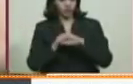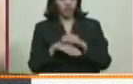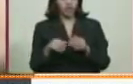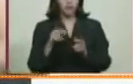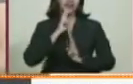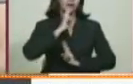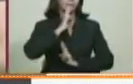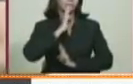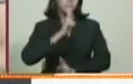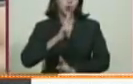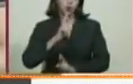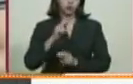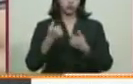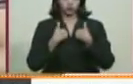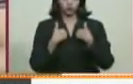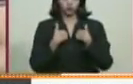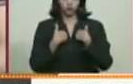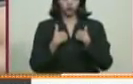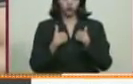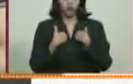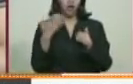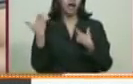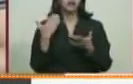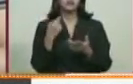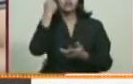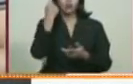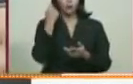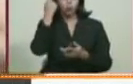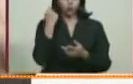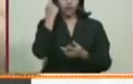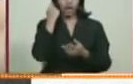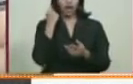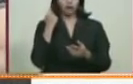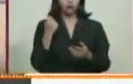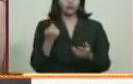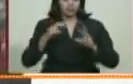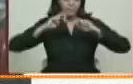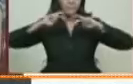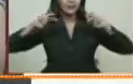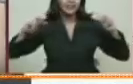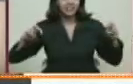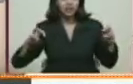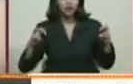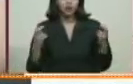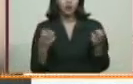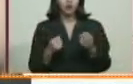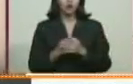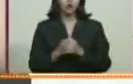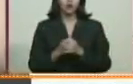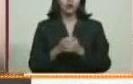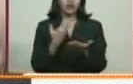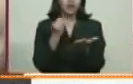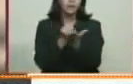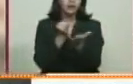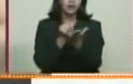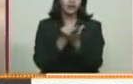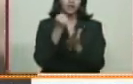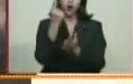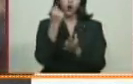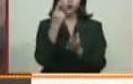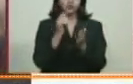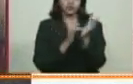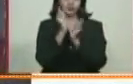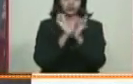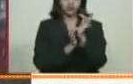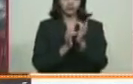a mí, siendo yo diputado que presidí esa comisión que investigó los hechos del golpe de Estado el 11 de abril. Me dice, si yo hubiese